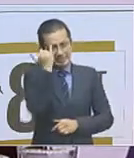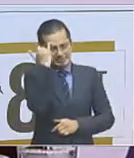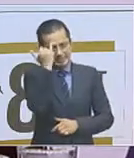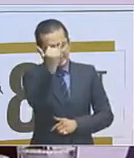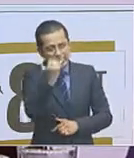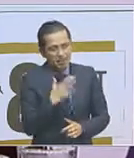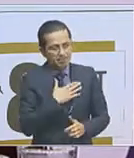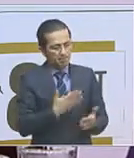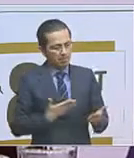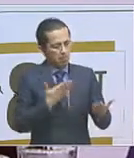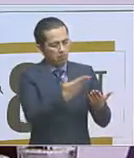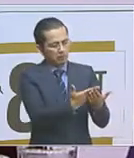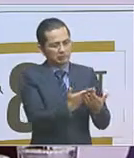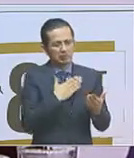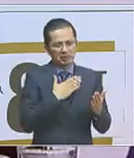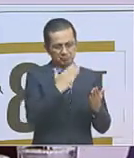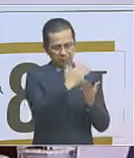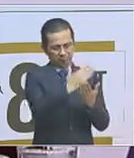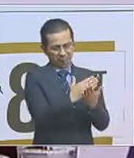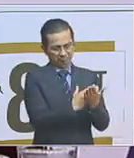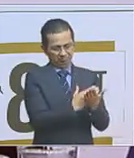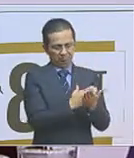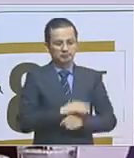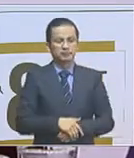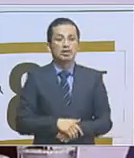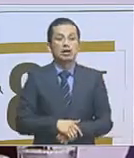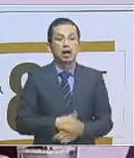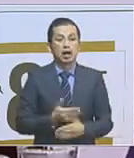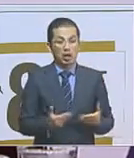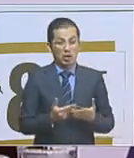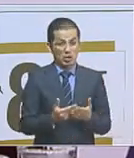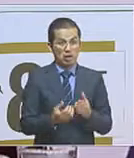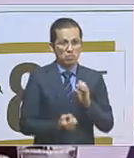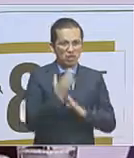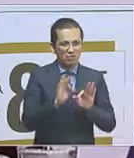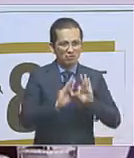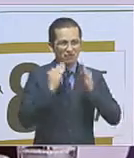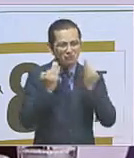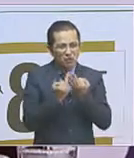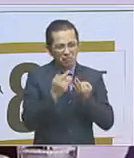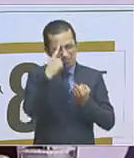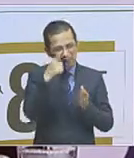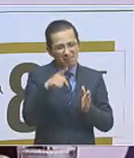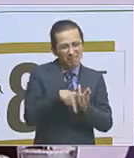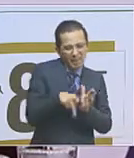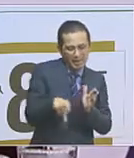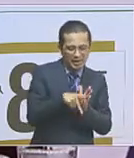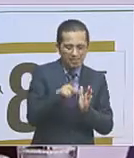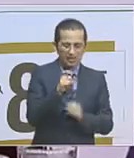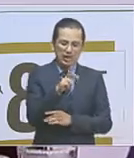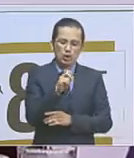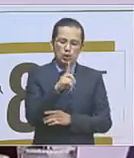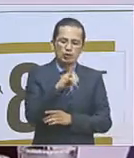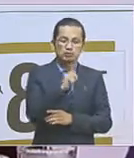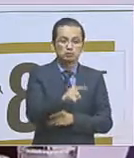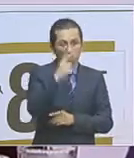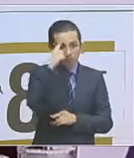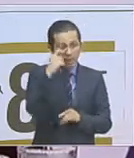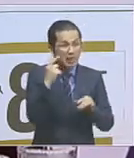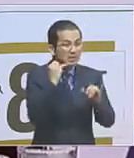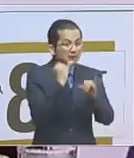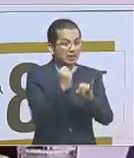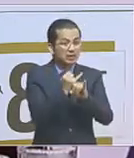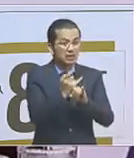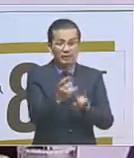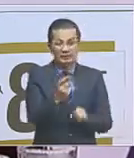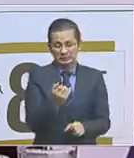plataformas el nuevo periodismo digital información en tiempo real redes de afinidad